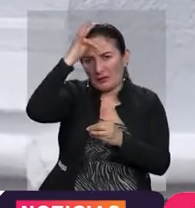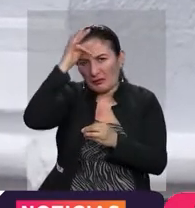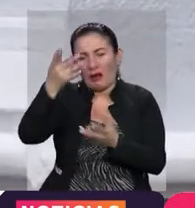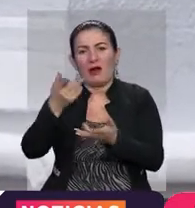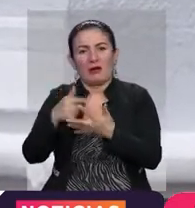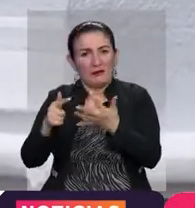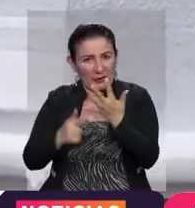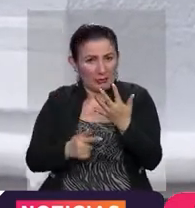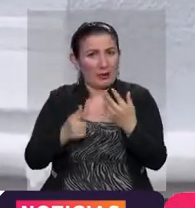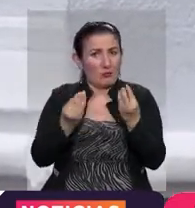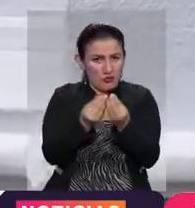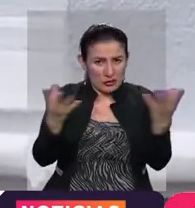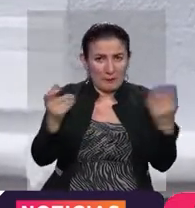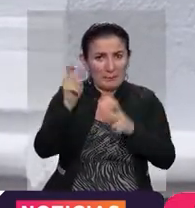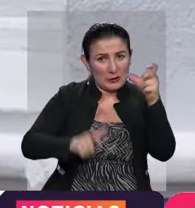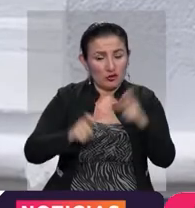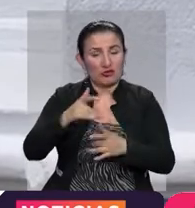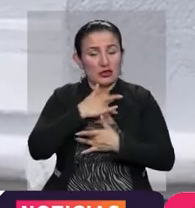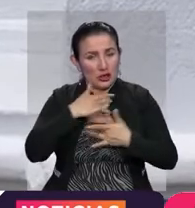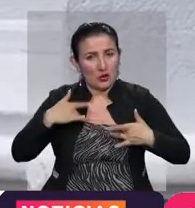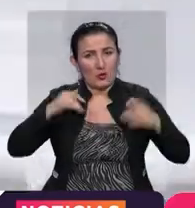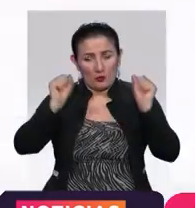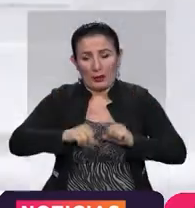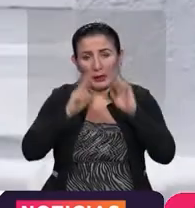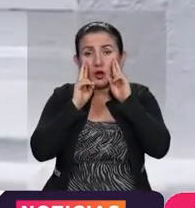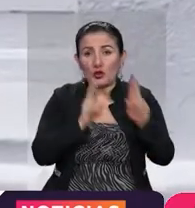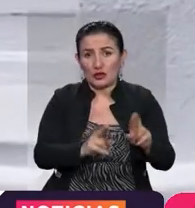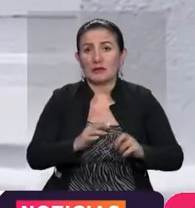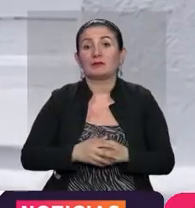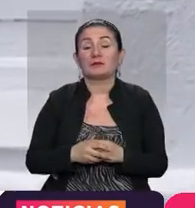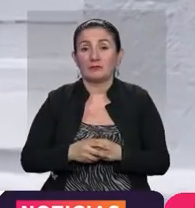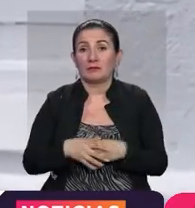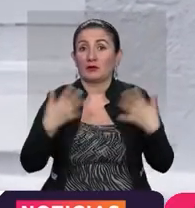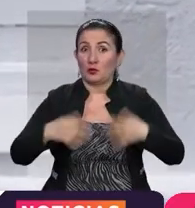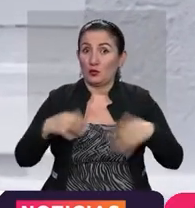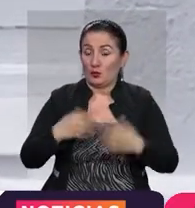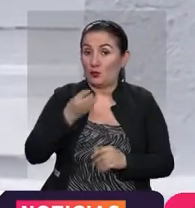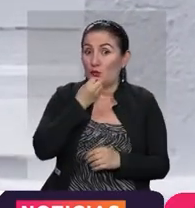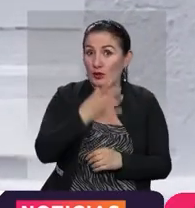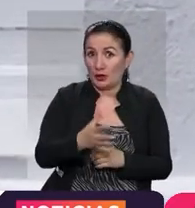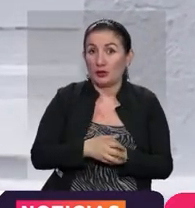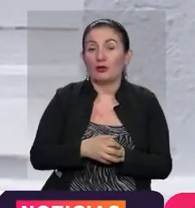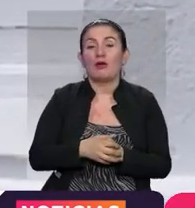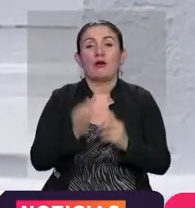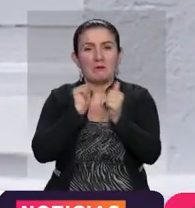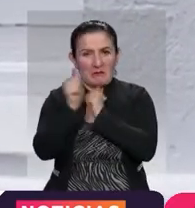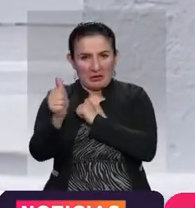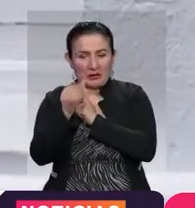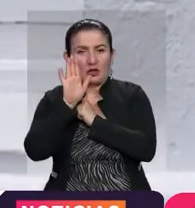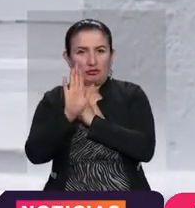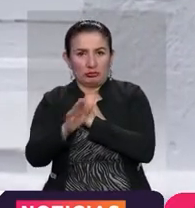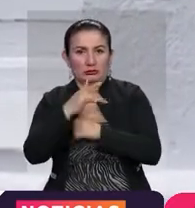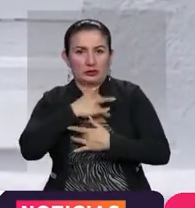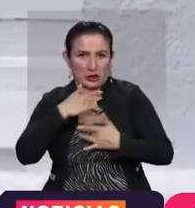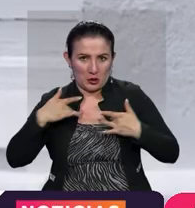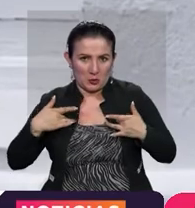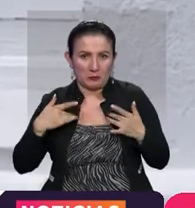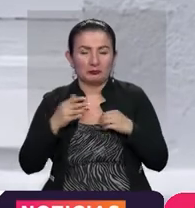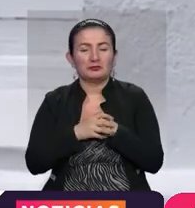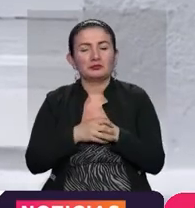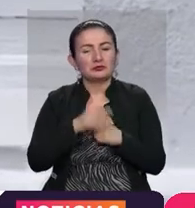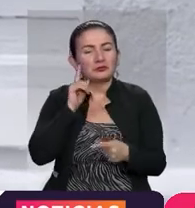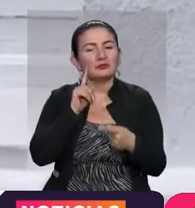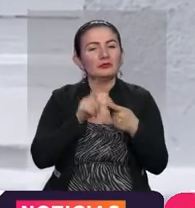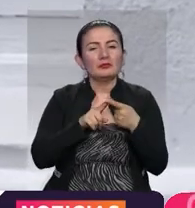y muchísimas personas del sector salud que merecen reconocimiento. Un gesto muy bonito con el sector salud. Y desde mi punto de